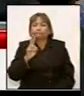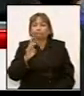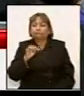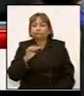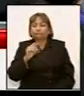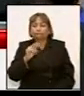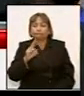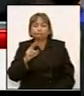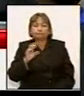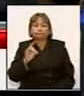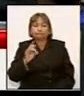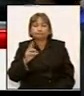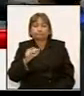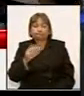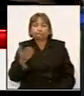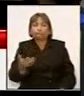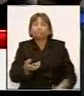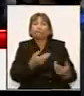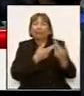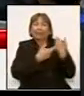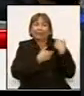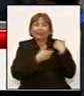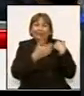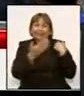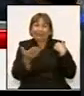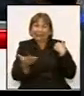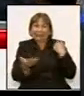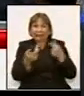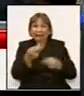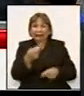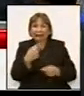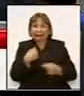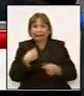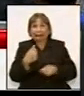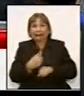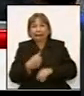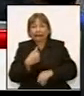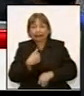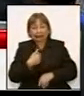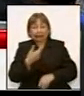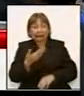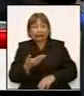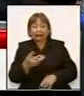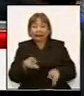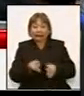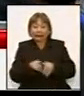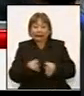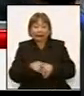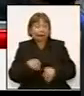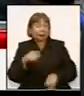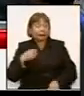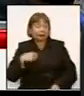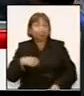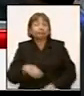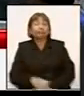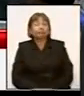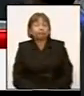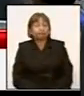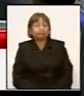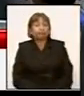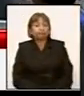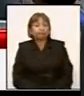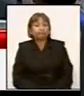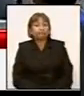responsabilidad tanto del Ejecutivo como también de los gobiernos regionales, como bien lo manifestó mi colega Clito Galván. Entonces, tenemos